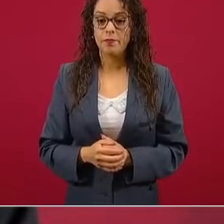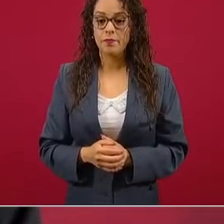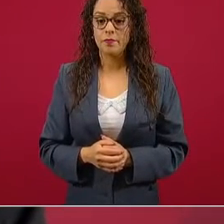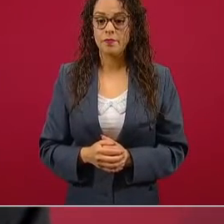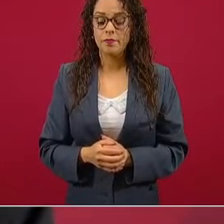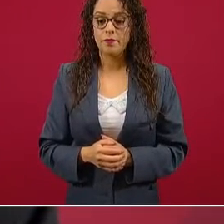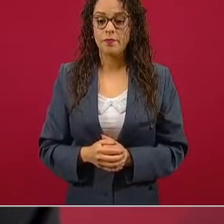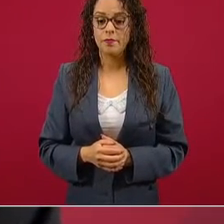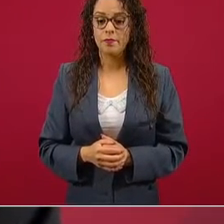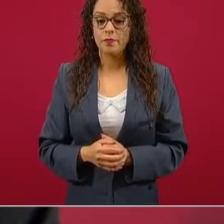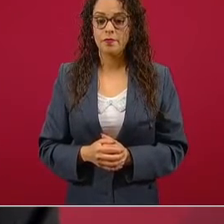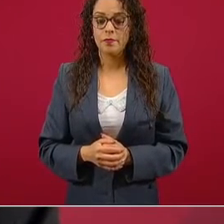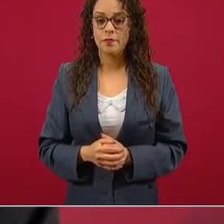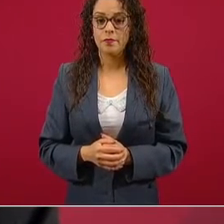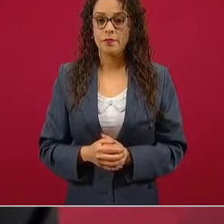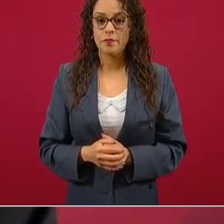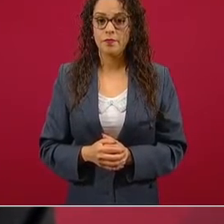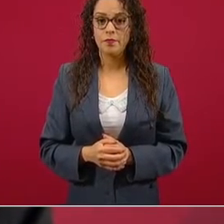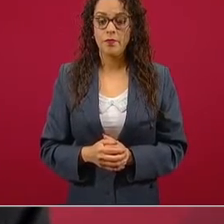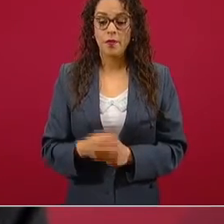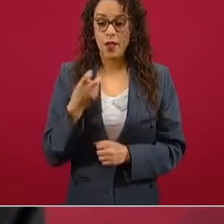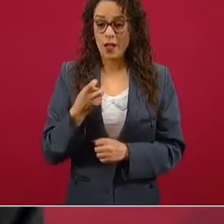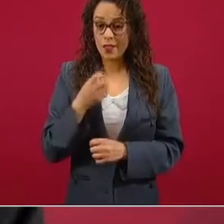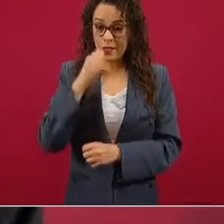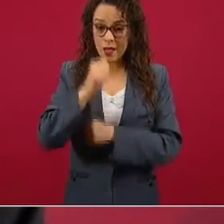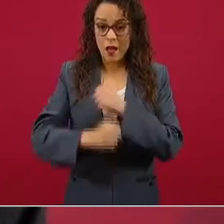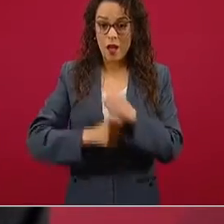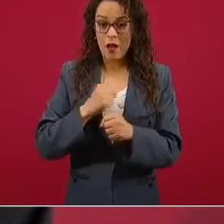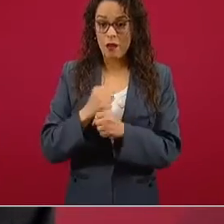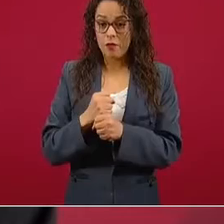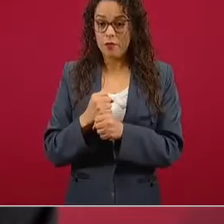En ese año de